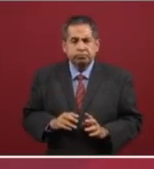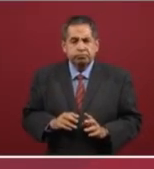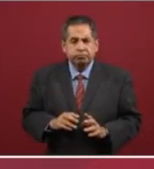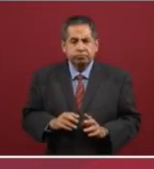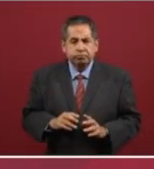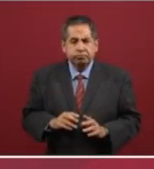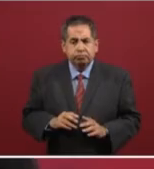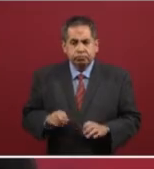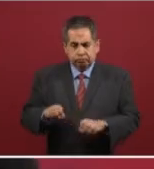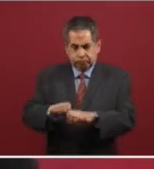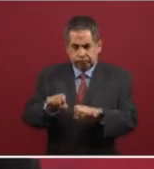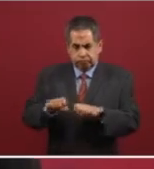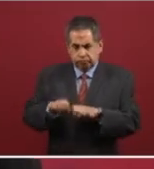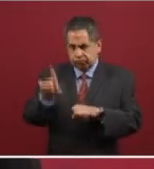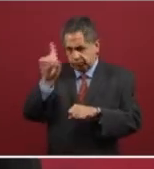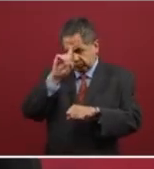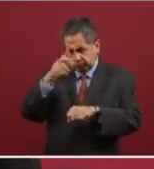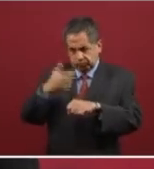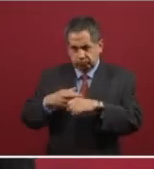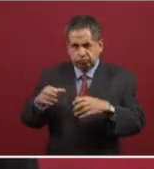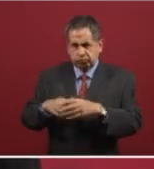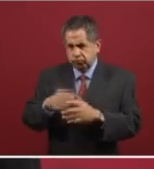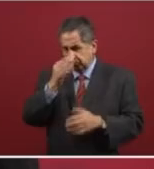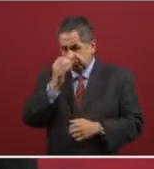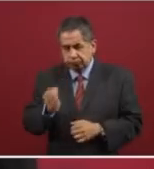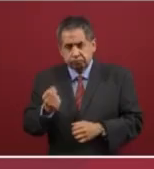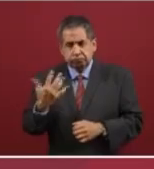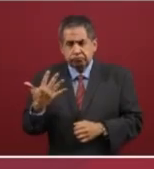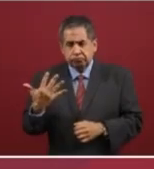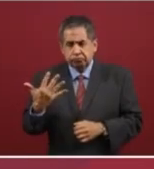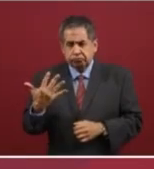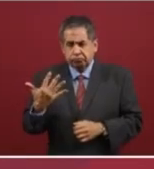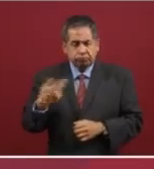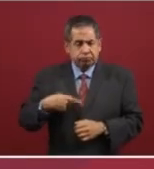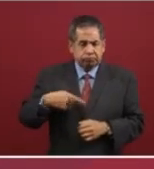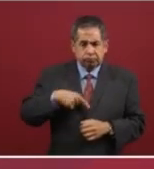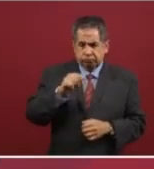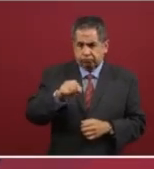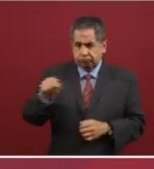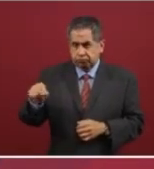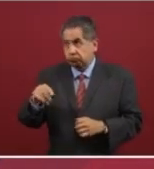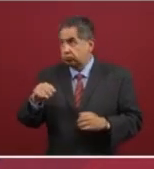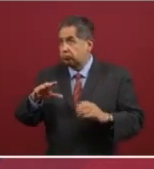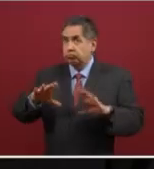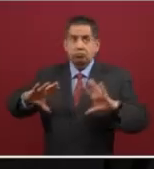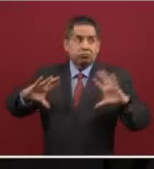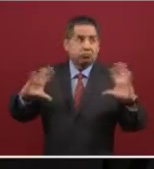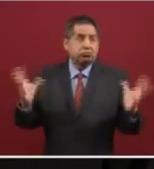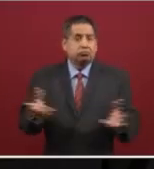un equipo de asesores de 5 personas en todo el gobierno federal.